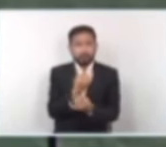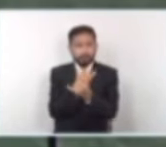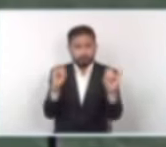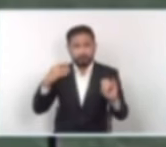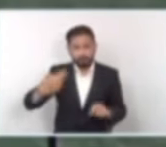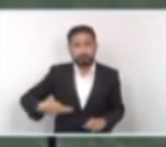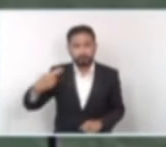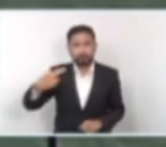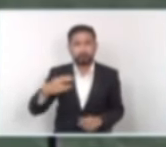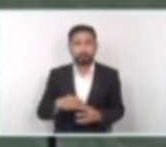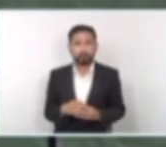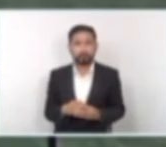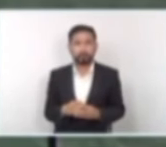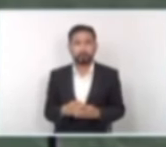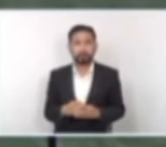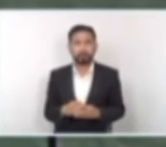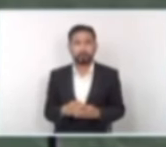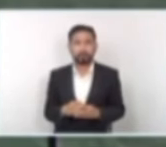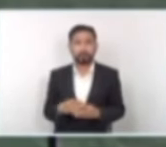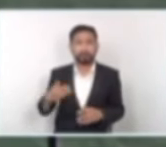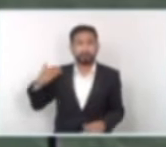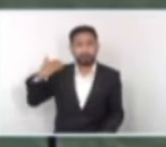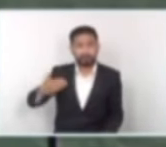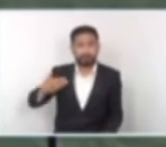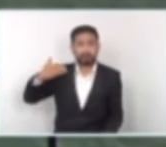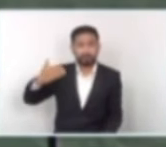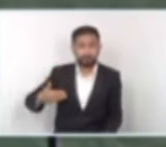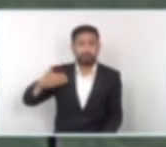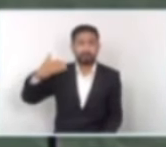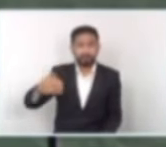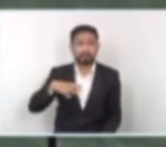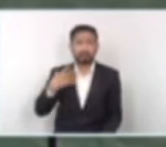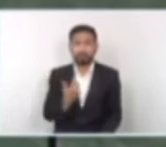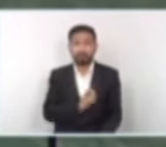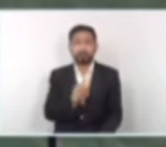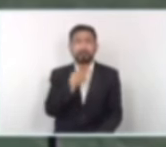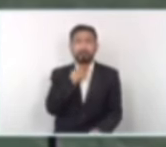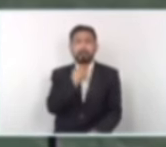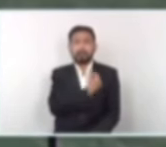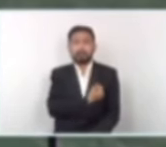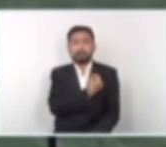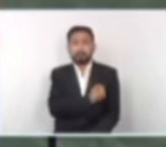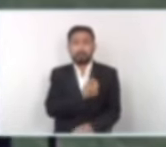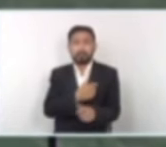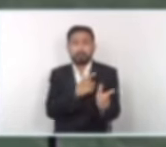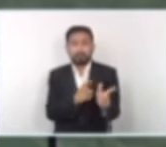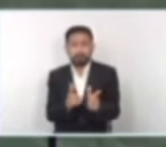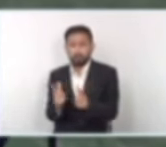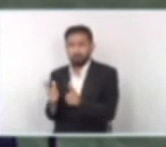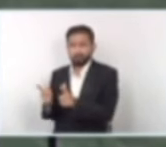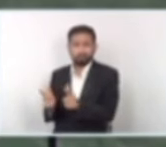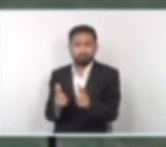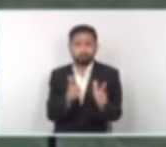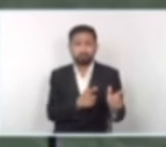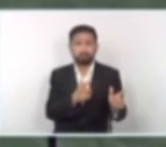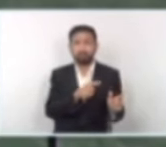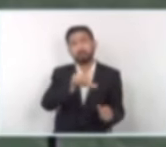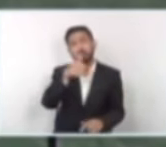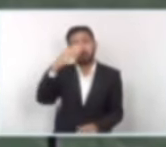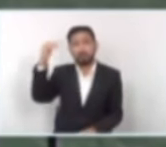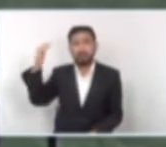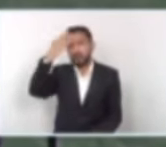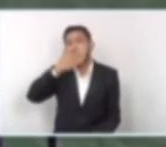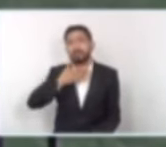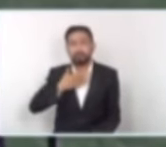independencia. Por décadas estuvimos encadenados por las consecuencias de una guerra civil importada y